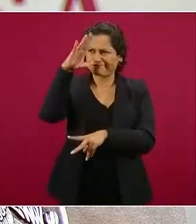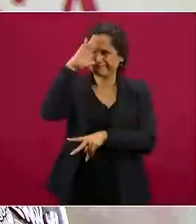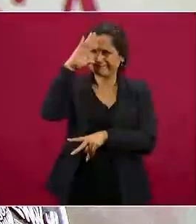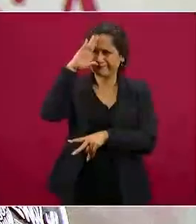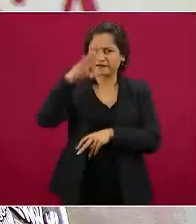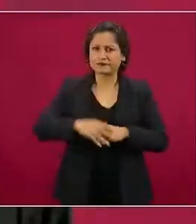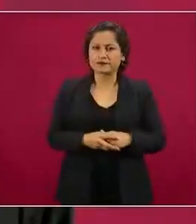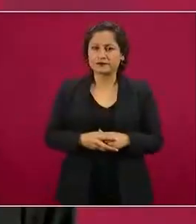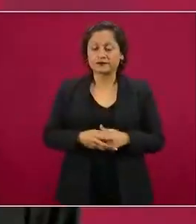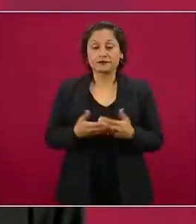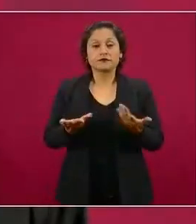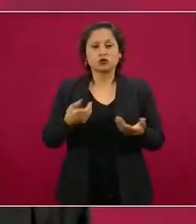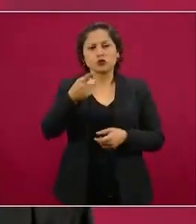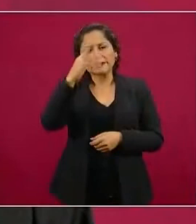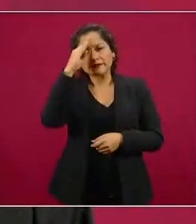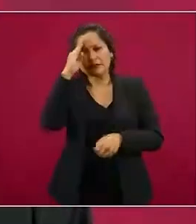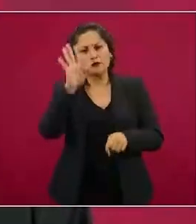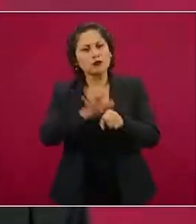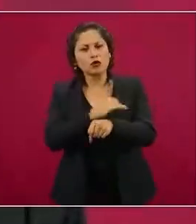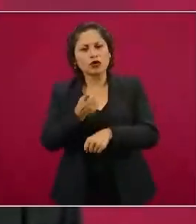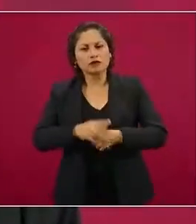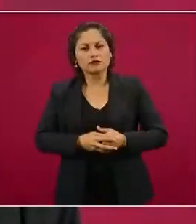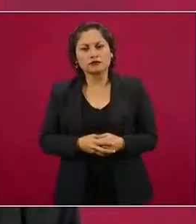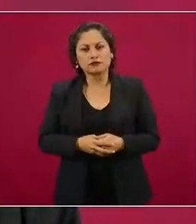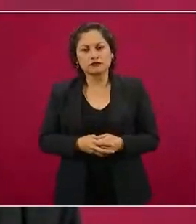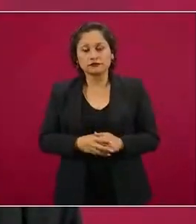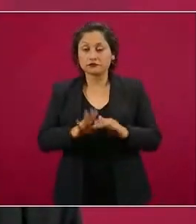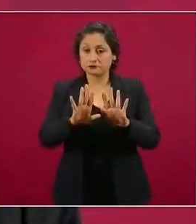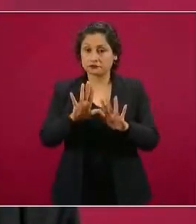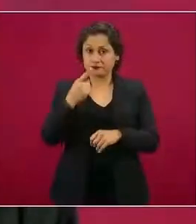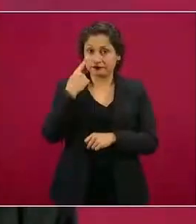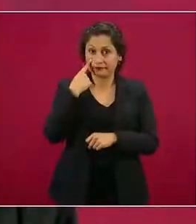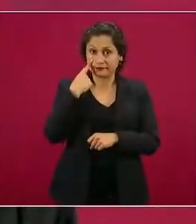Entonces, la respuesta es Manzanillo.